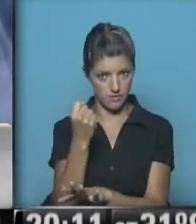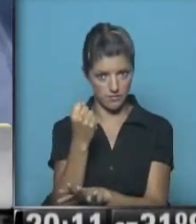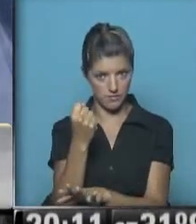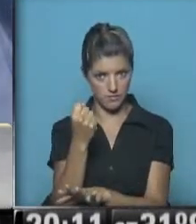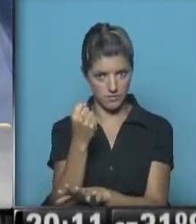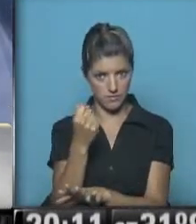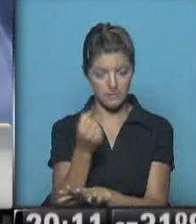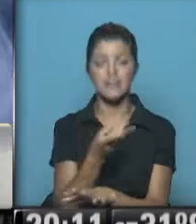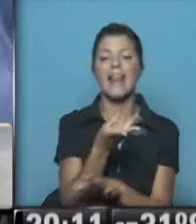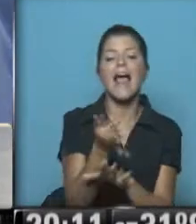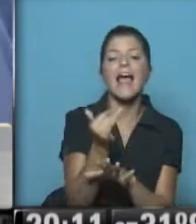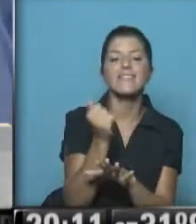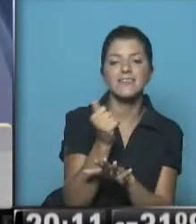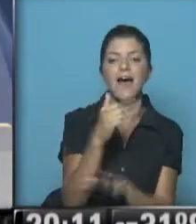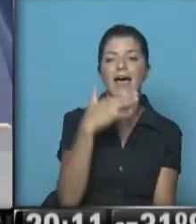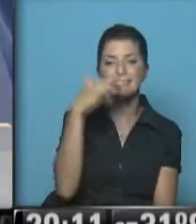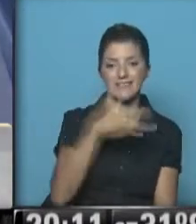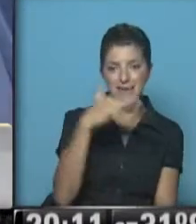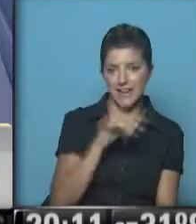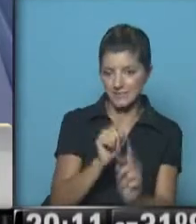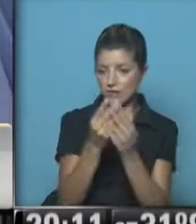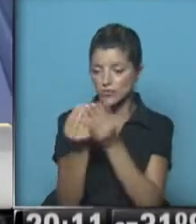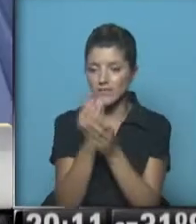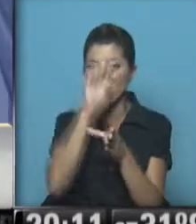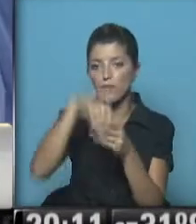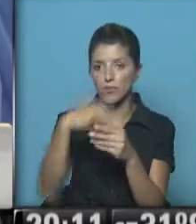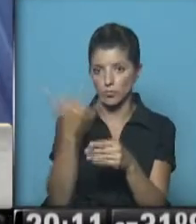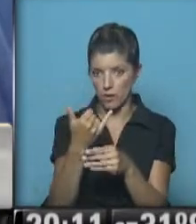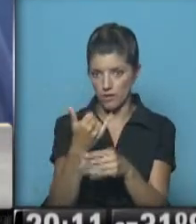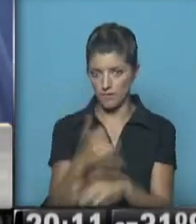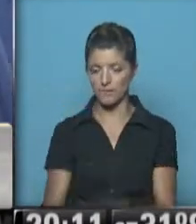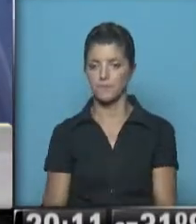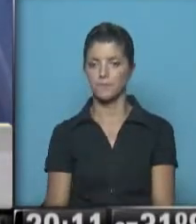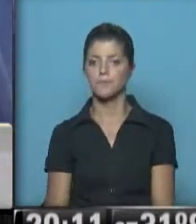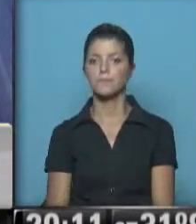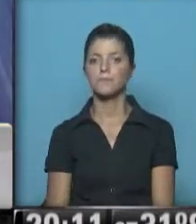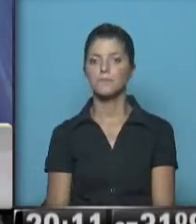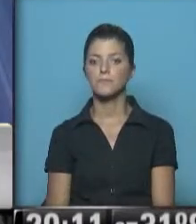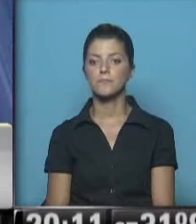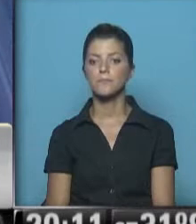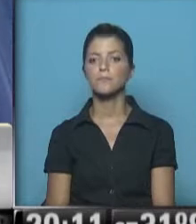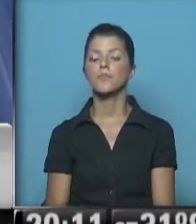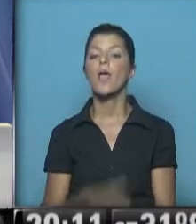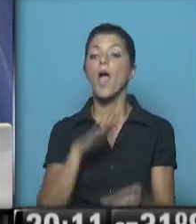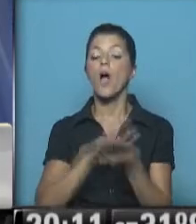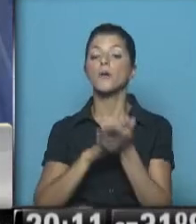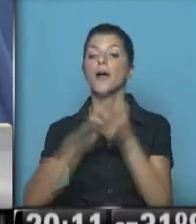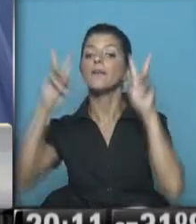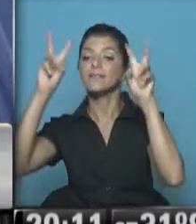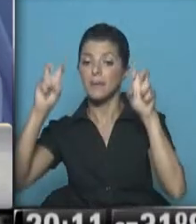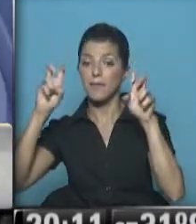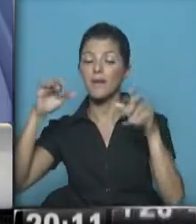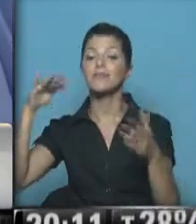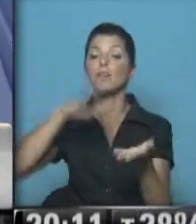la cantidad en sangre de esa sustancia. Seguimos. El tema Ezeiza, las cámaras